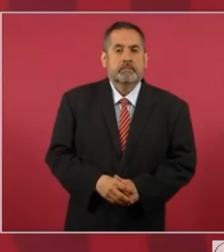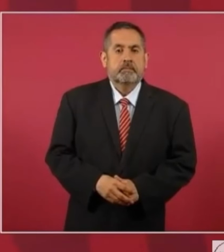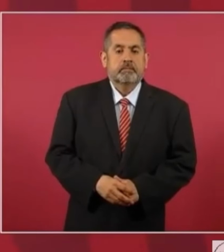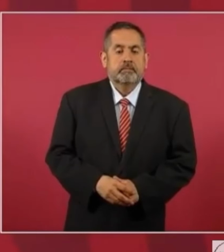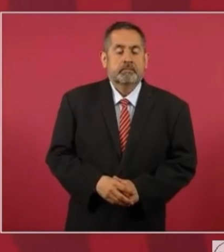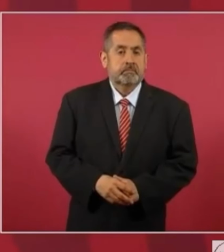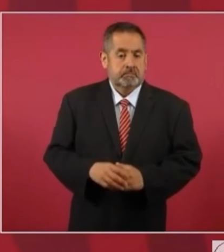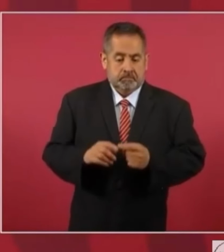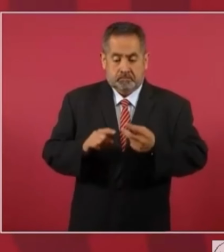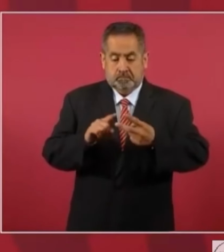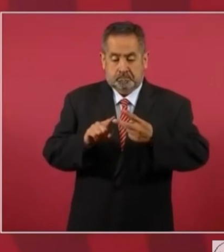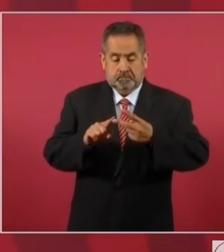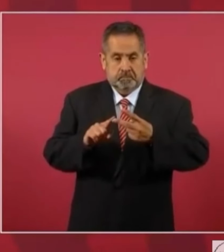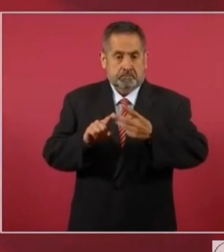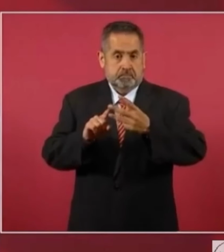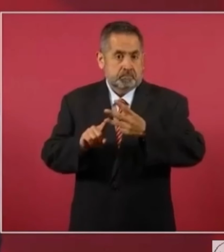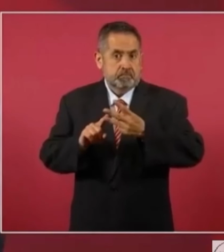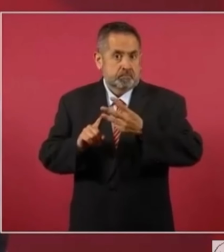Es positivo el